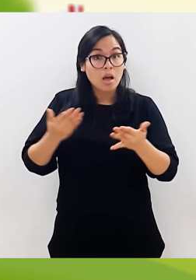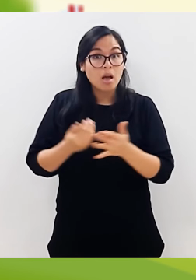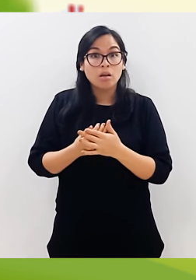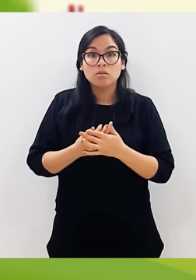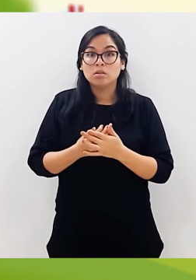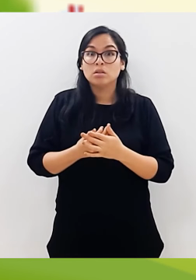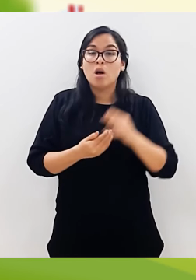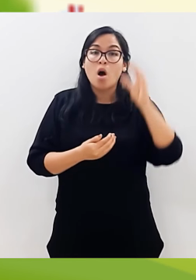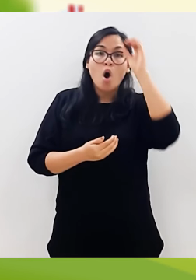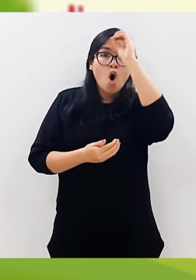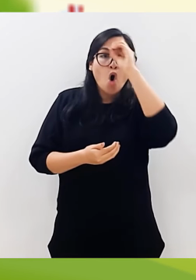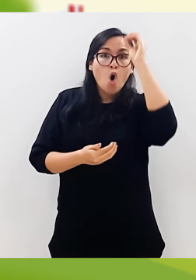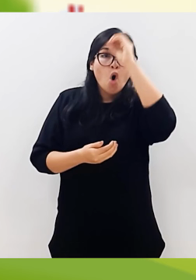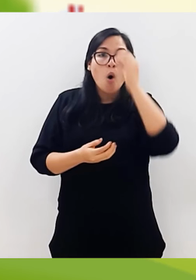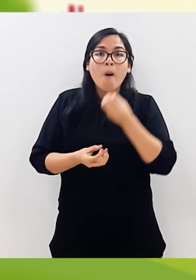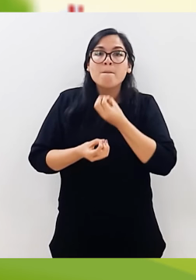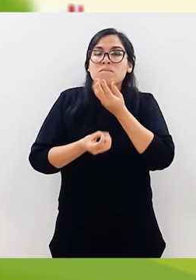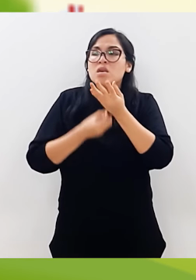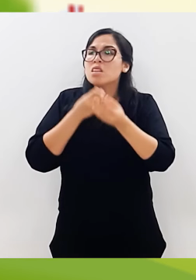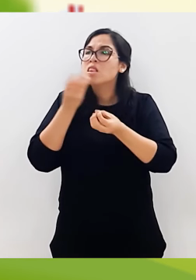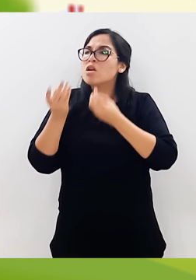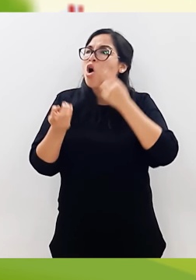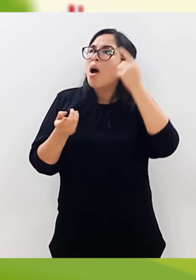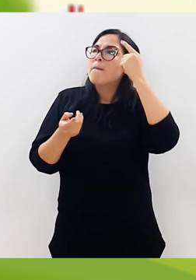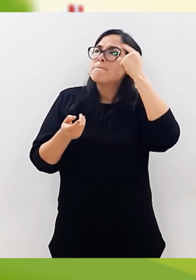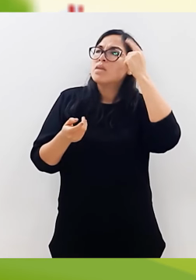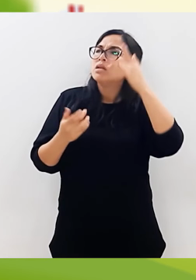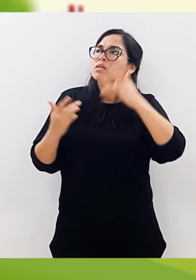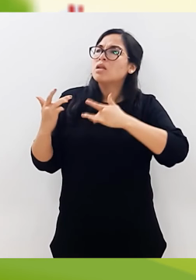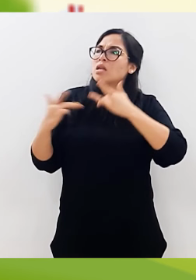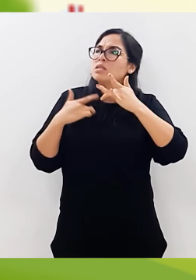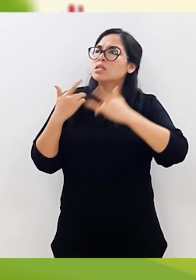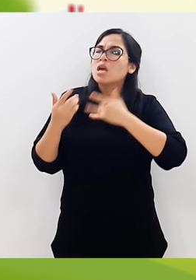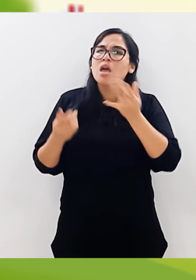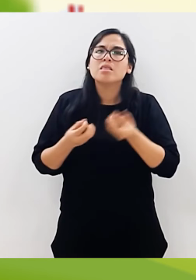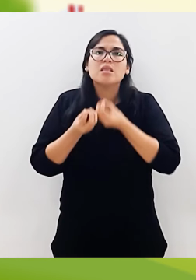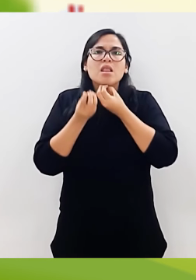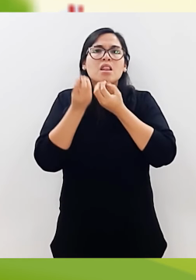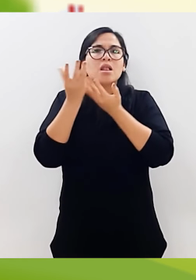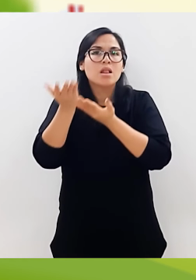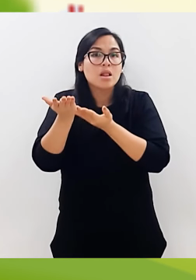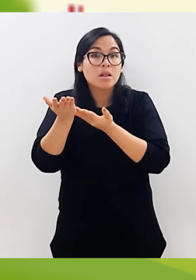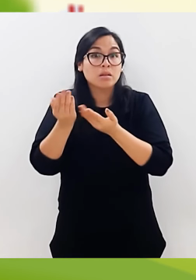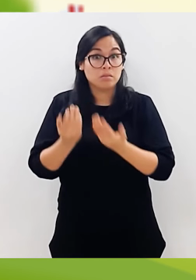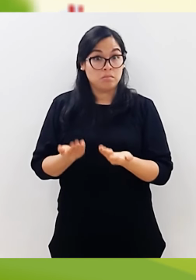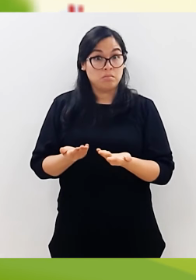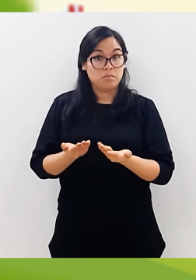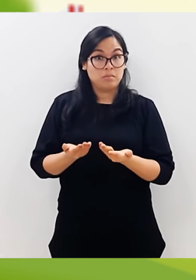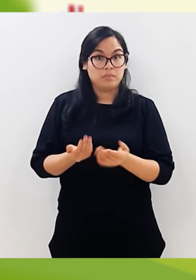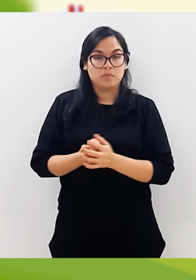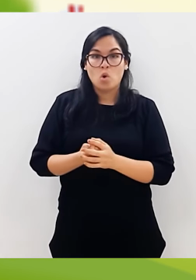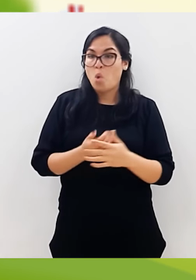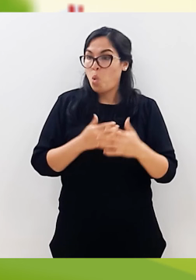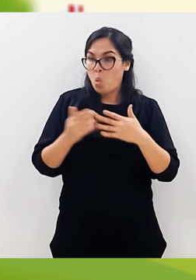adolescentes a expresar lo que piensan y sienten, sobre todo aquello que